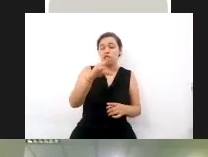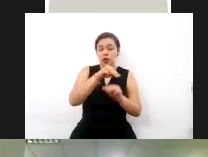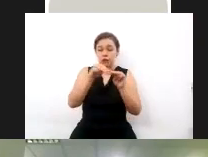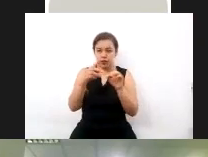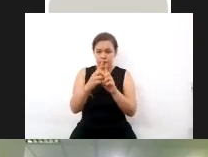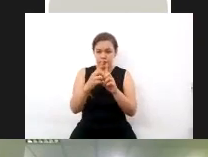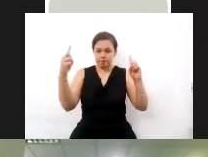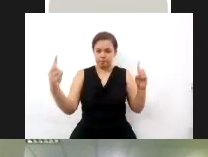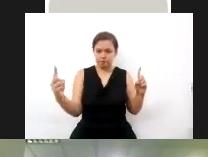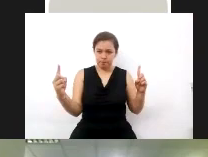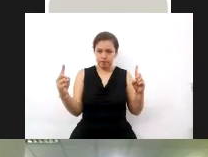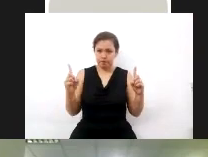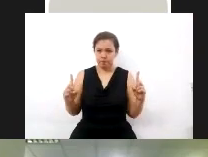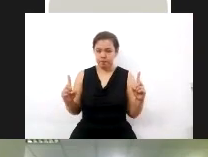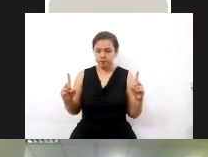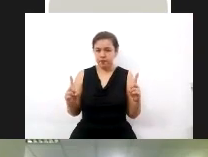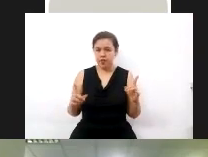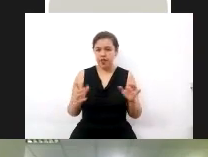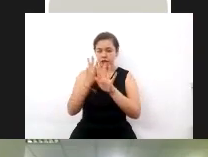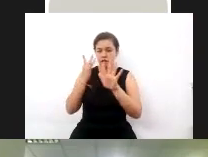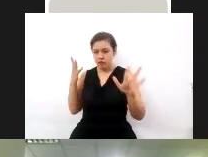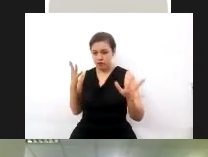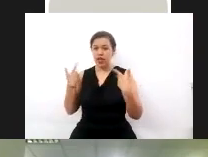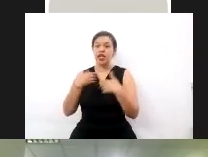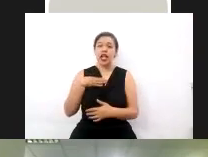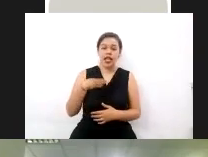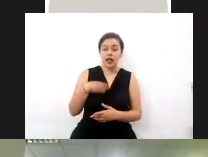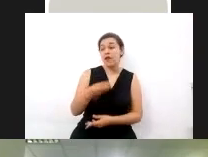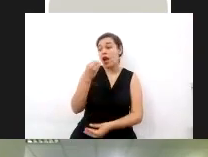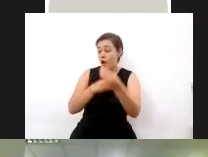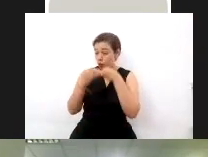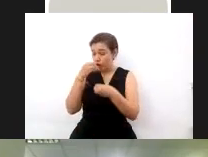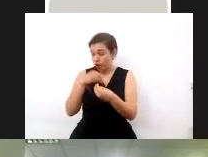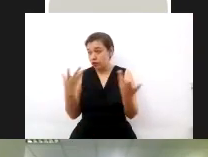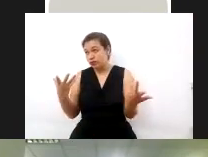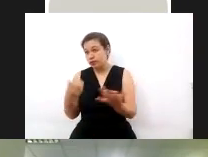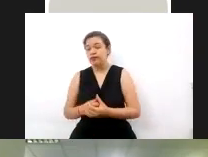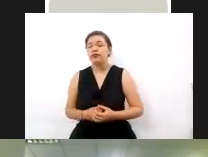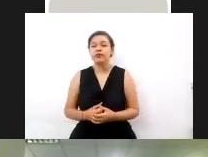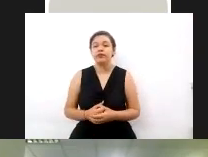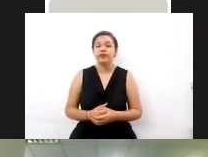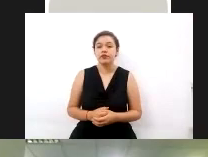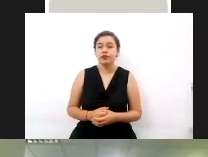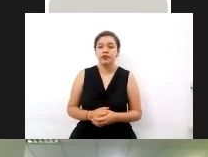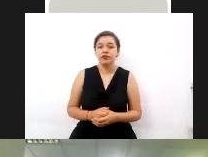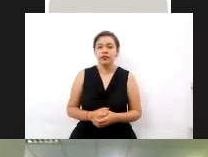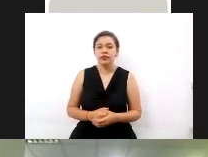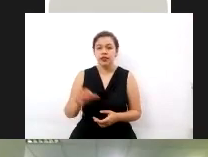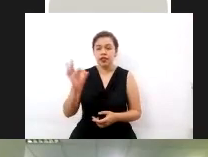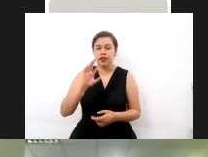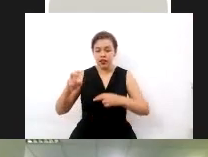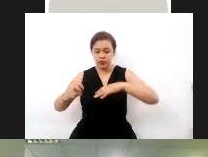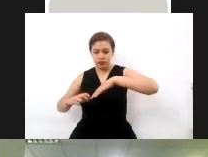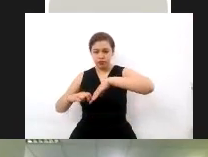las personas, si hacen filas, si están en el baño, si hay comedores. En el caso de las rampas, también